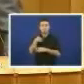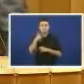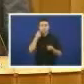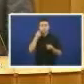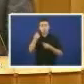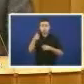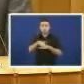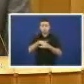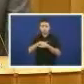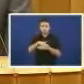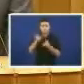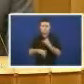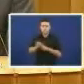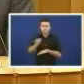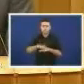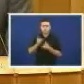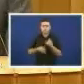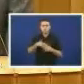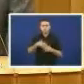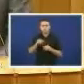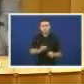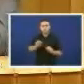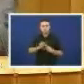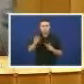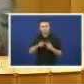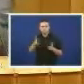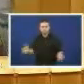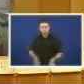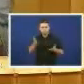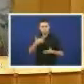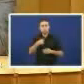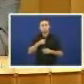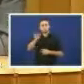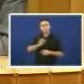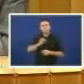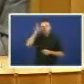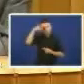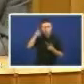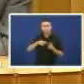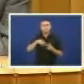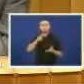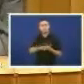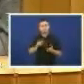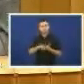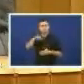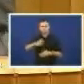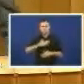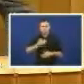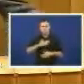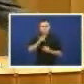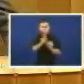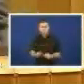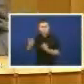proteger e potenciar a nosa identidade cultural e lingüística non se llagou xa a ninguén que un dos